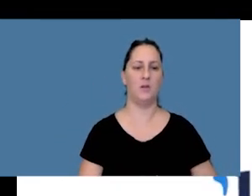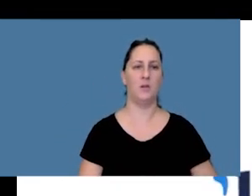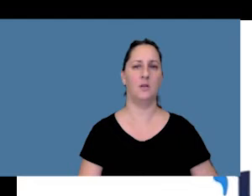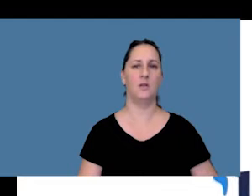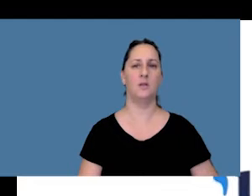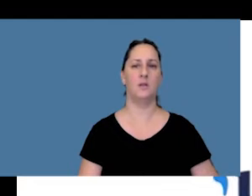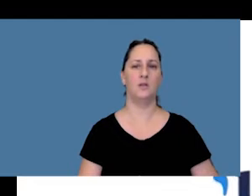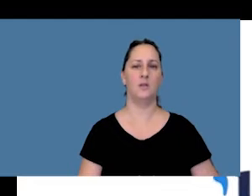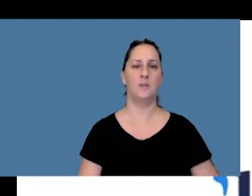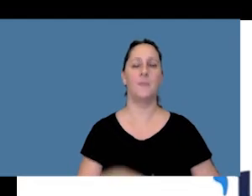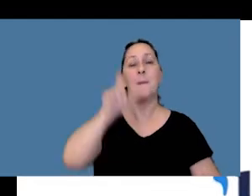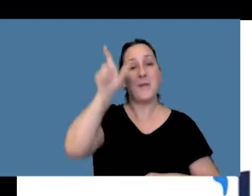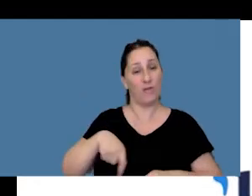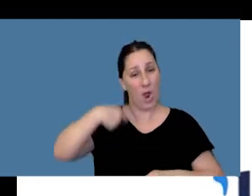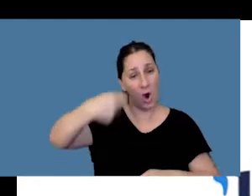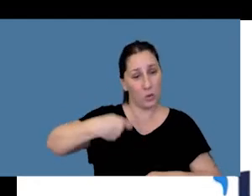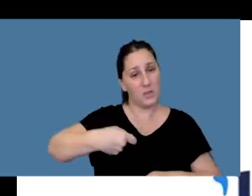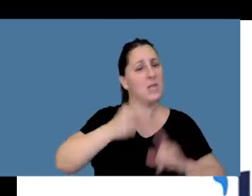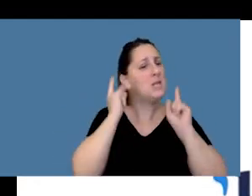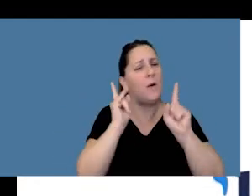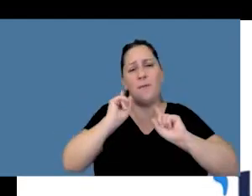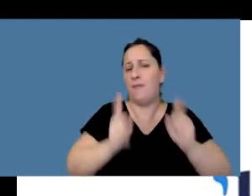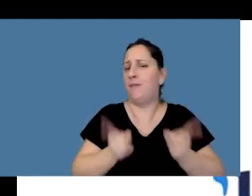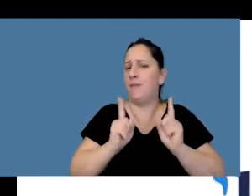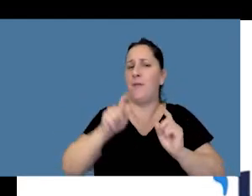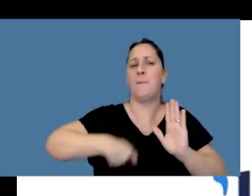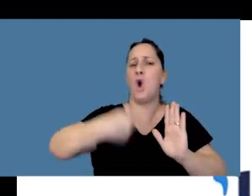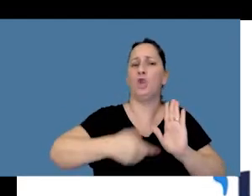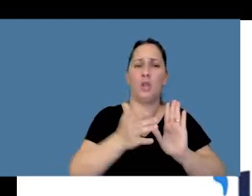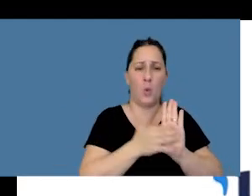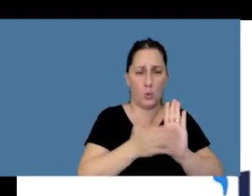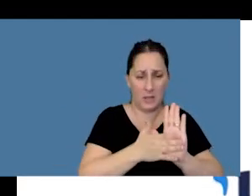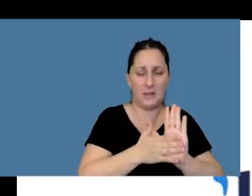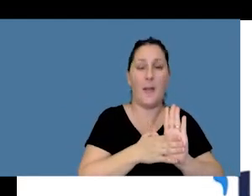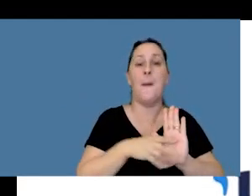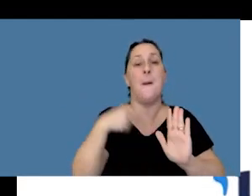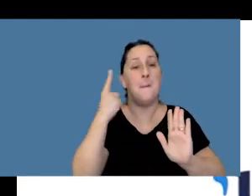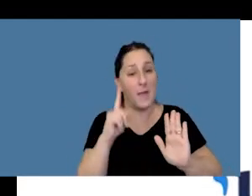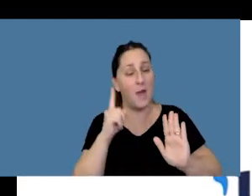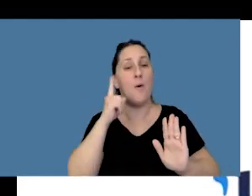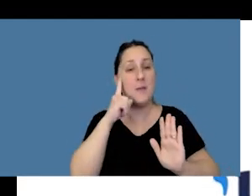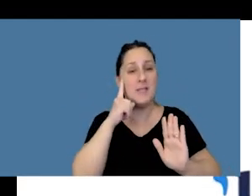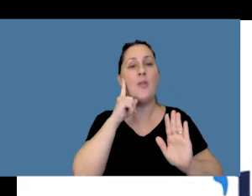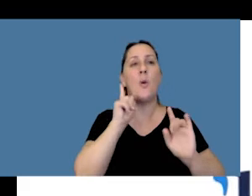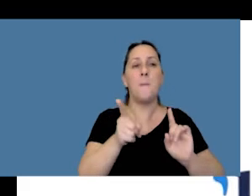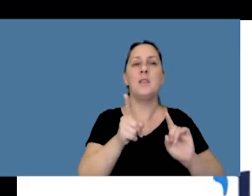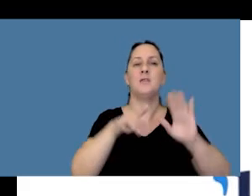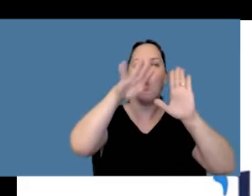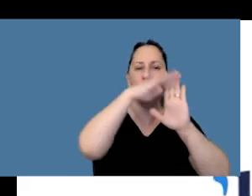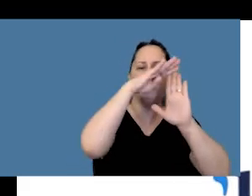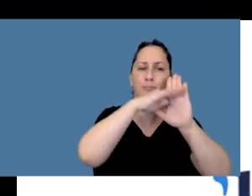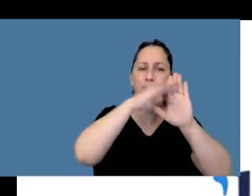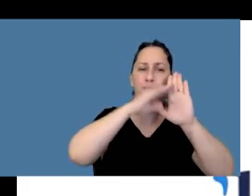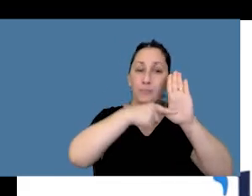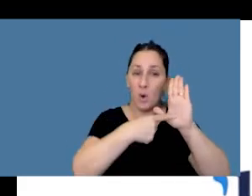El contribuyente va a continuar siendo monotributista en la medida que siga reuniendo estos